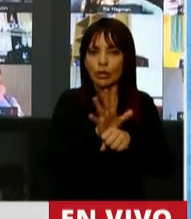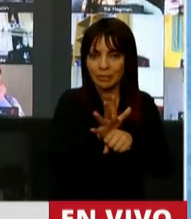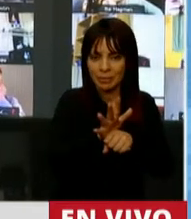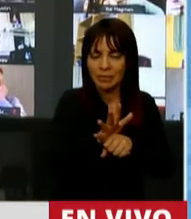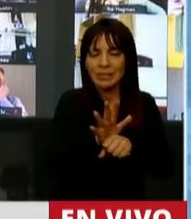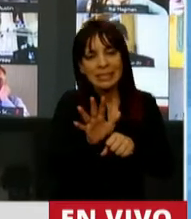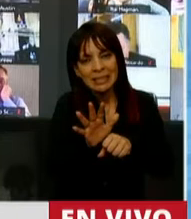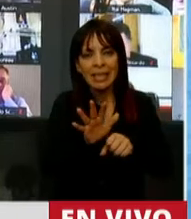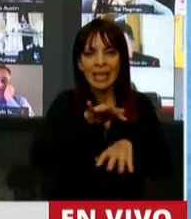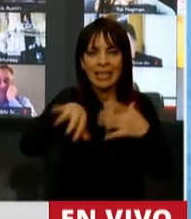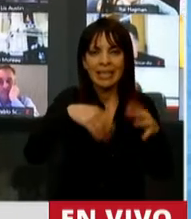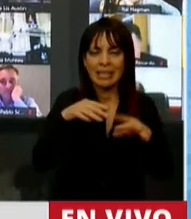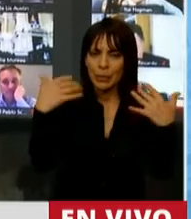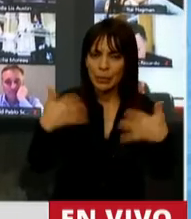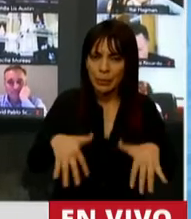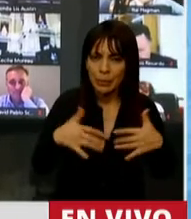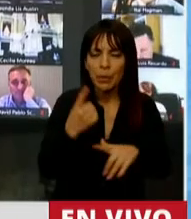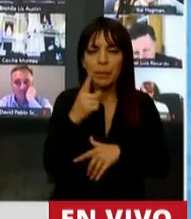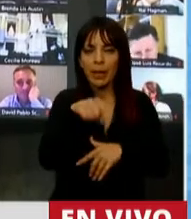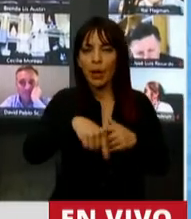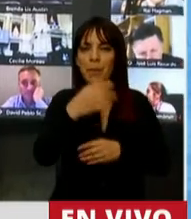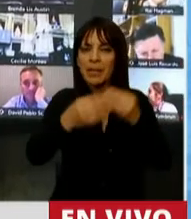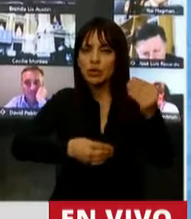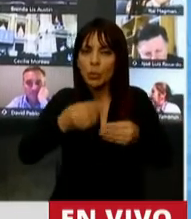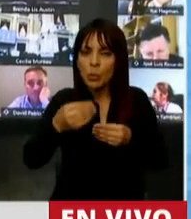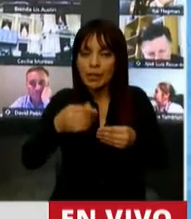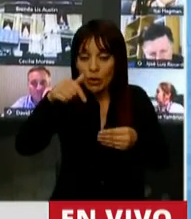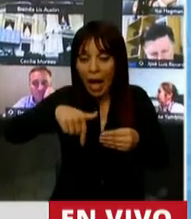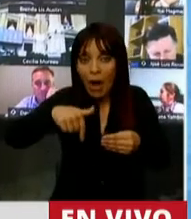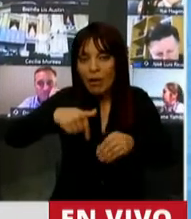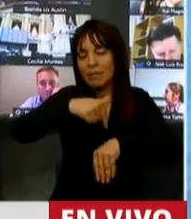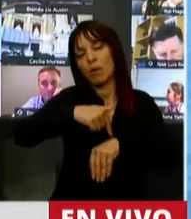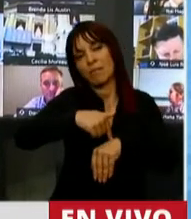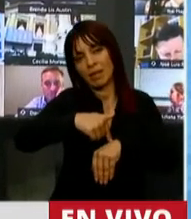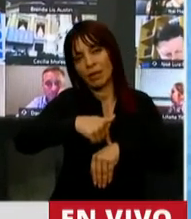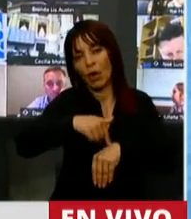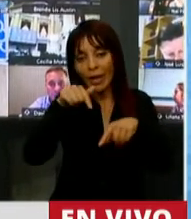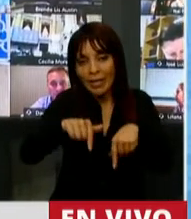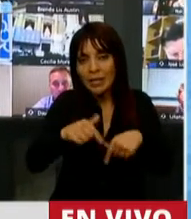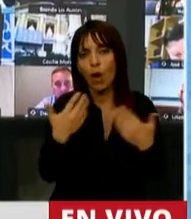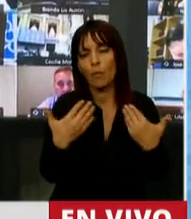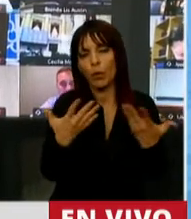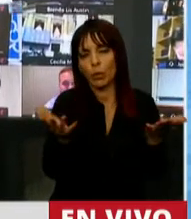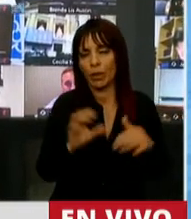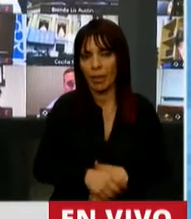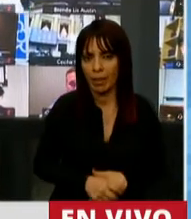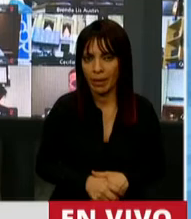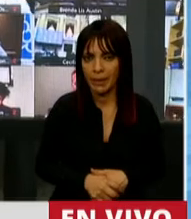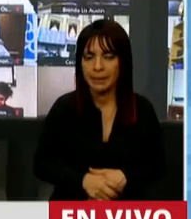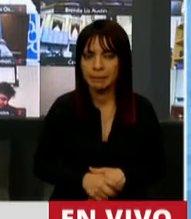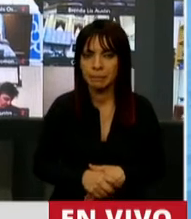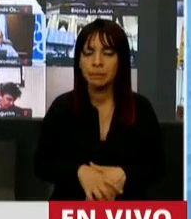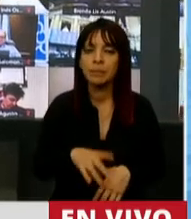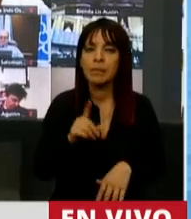tan profunda, pero este presupuesto era sin dudas el momento y la oportunidad. Por